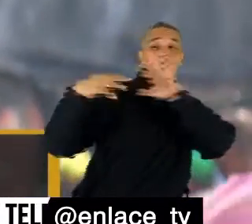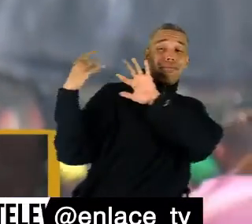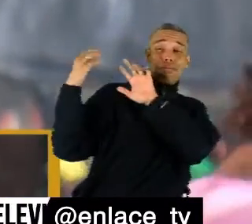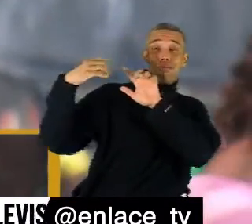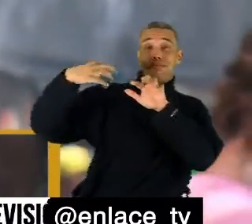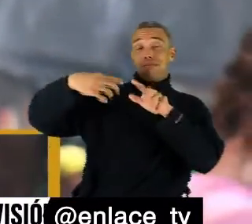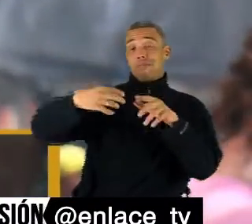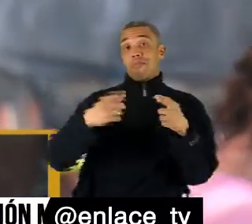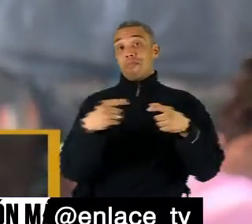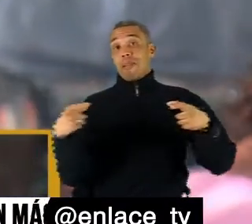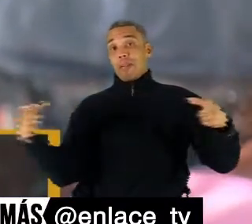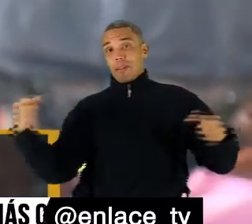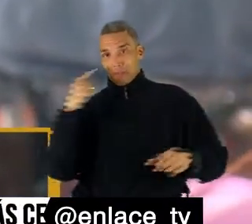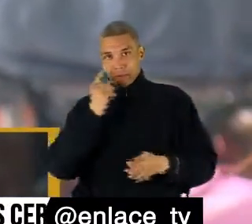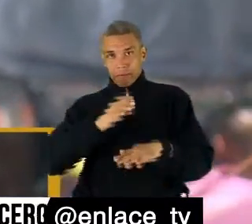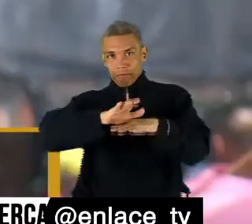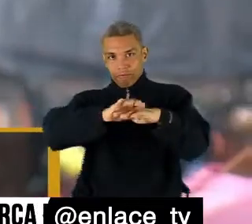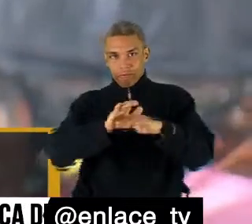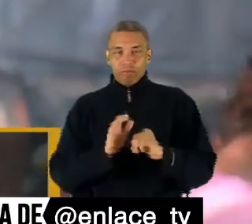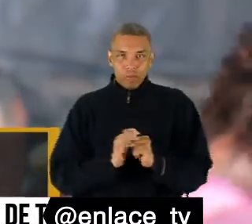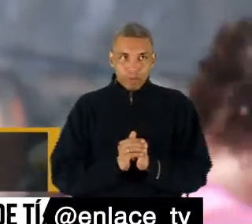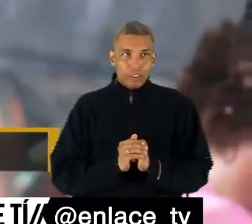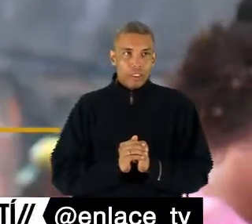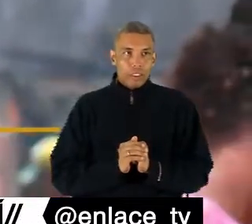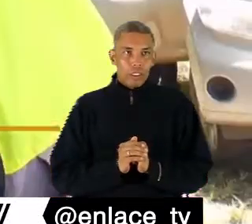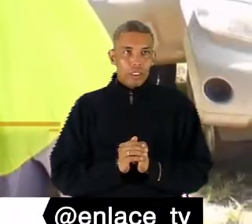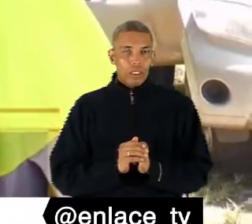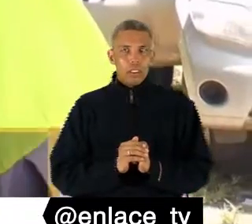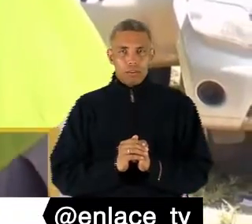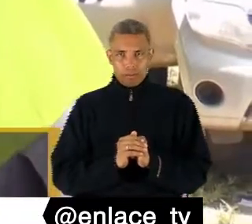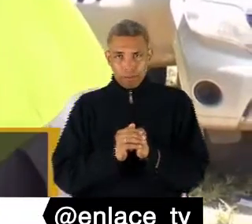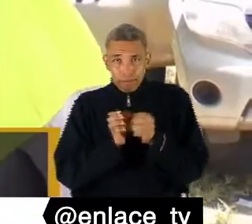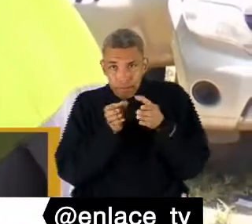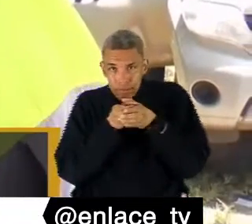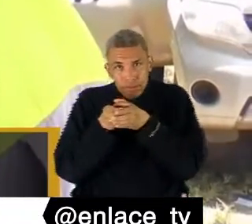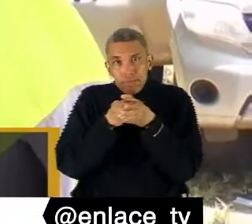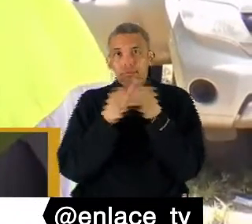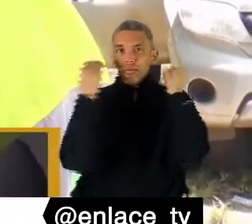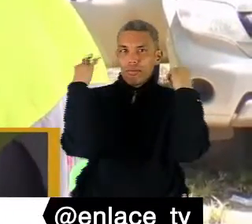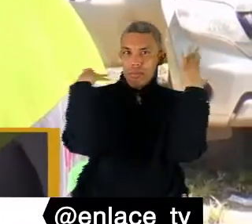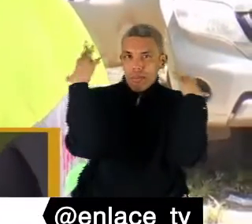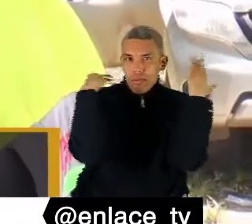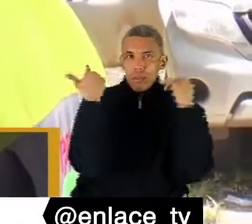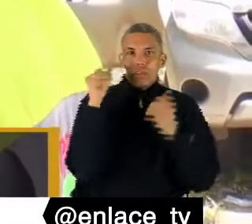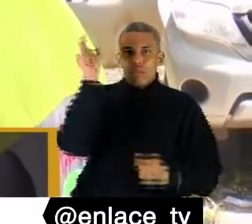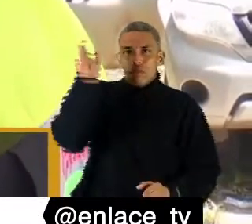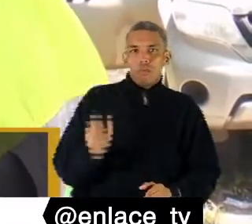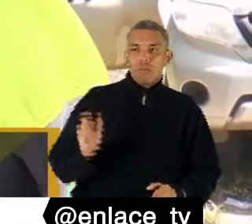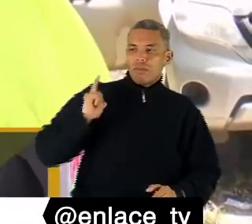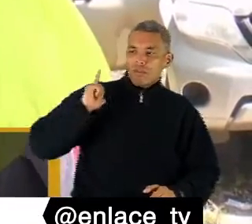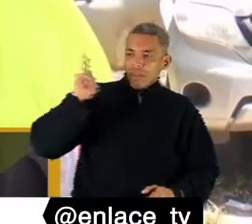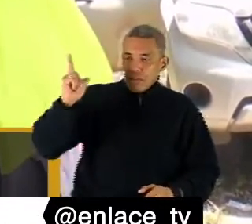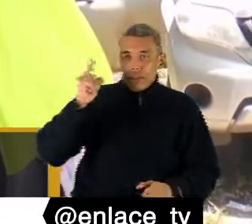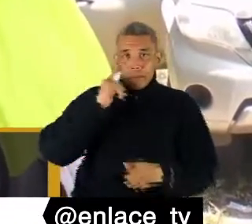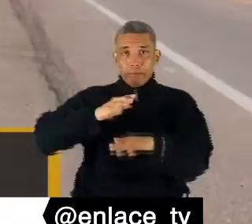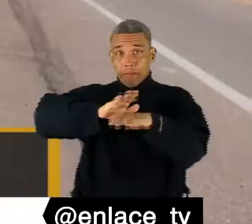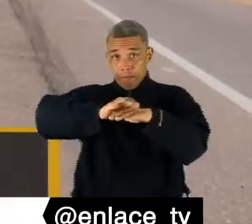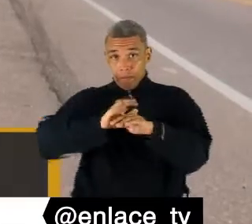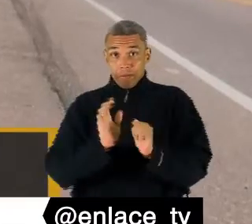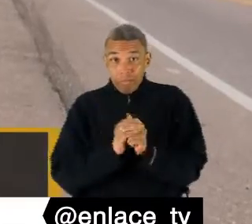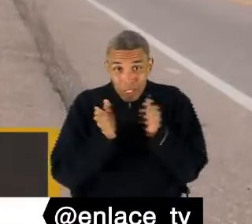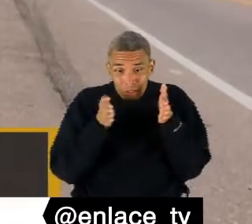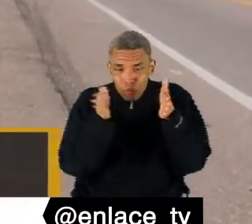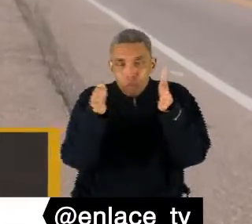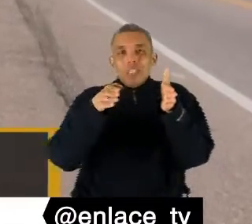Vocero oficial en la región del Magdalena Medio de la Minga Nacional Agraria Campesina Étnica y Popular, la cual permanece al lado y lado de la vía